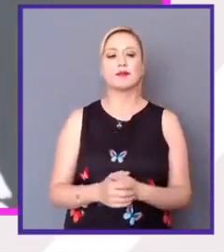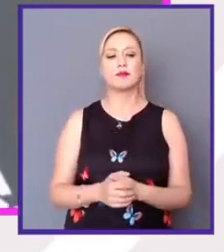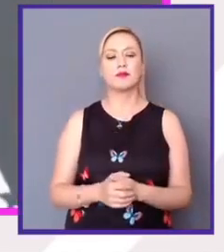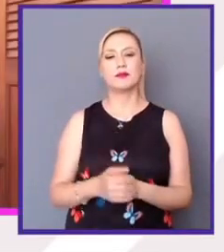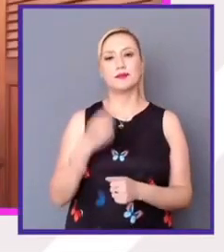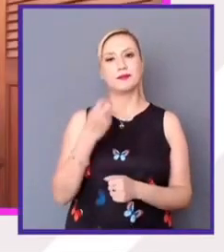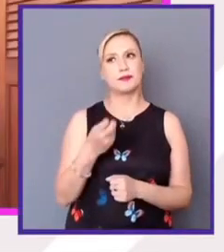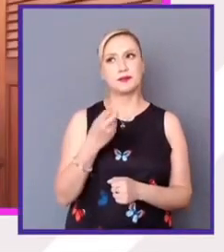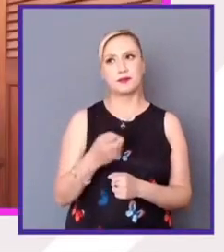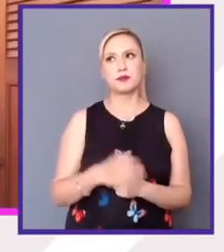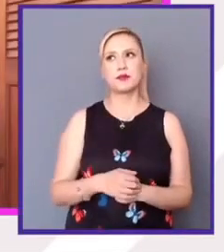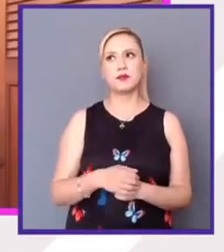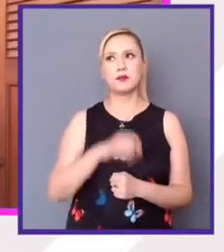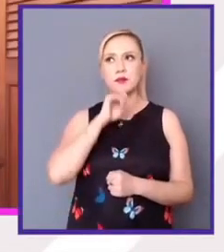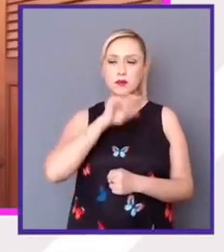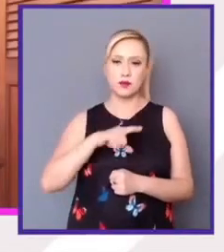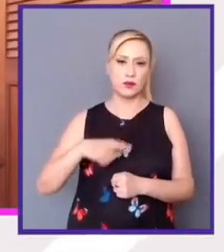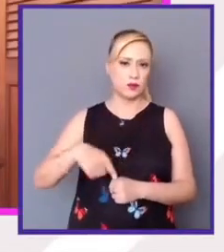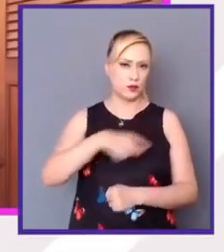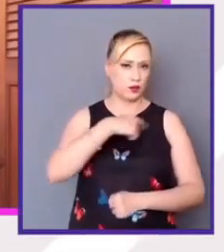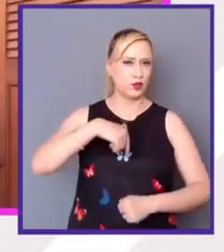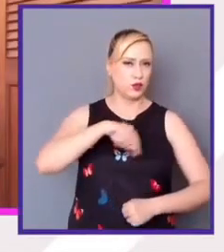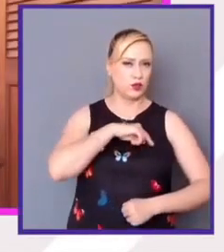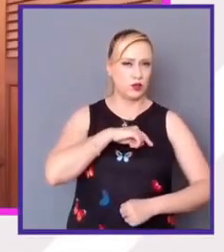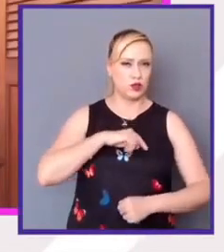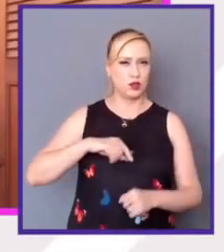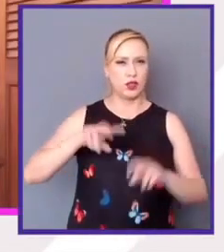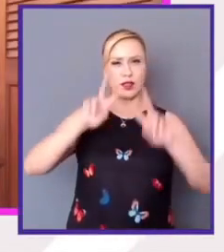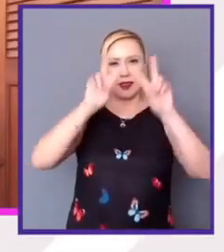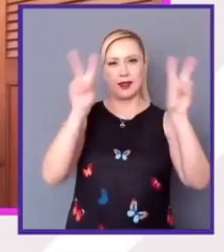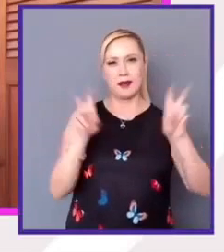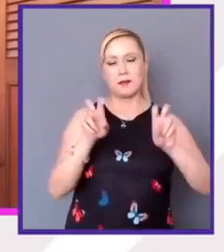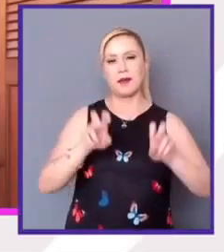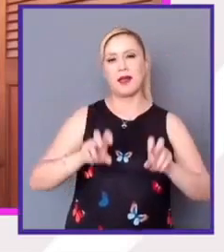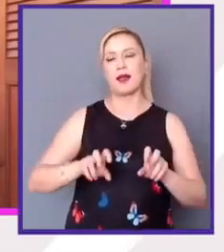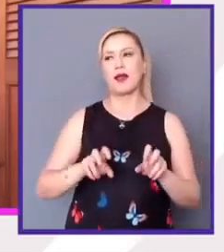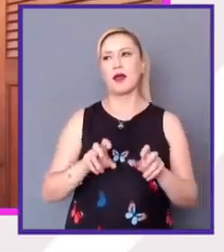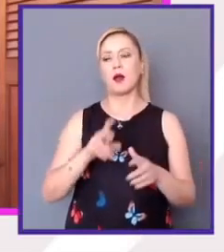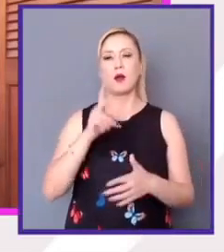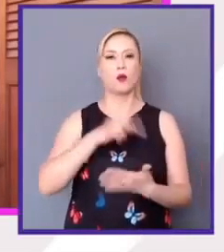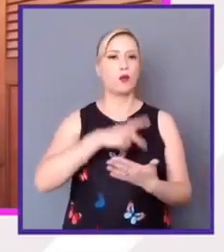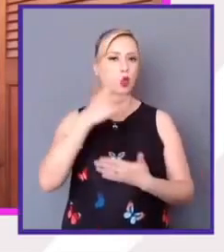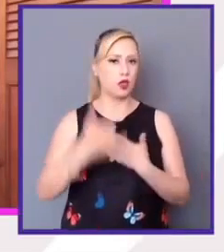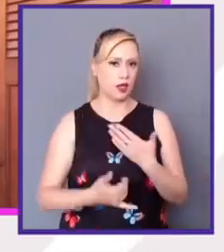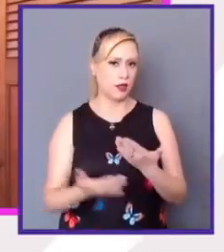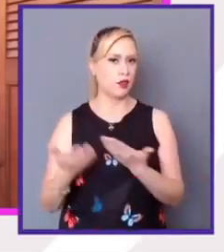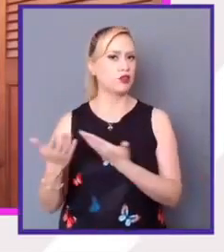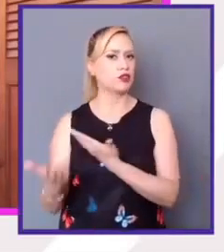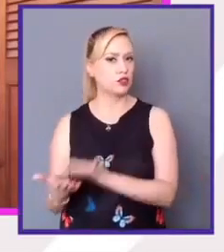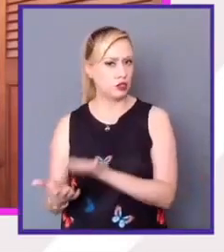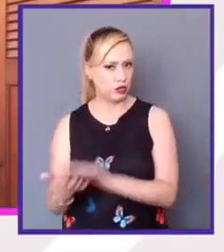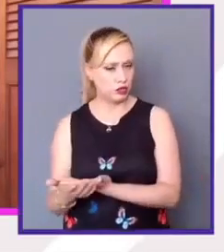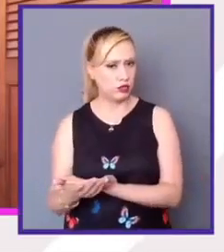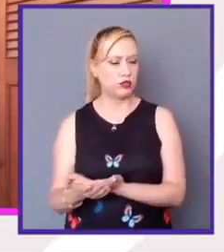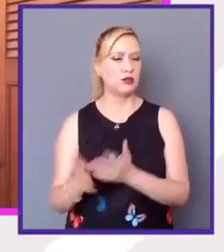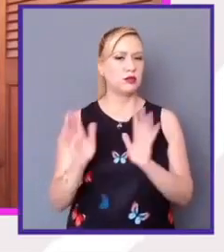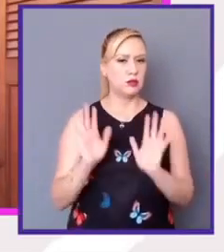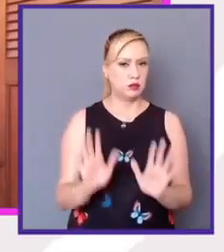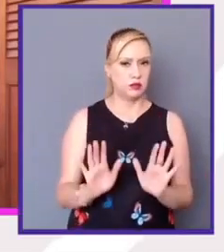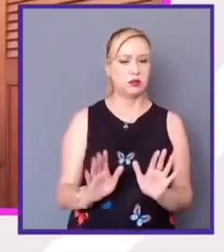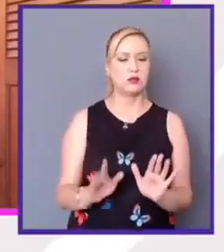Justo algo que también nosotros en el tema de políticas, Mau ya lo explicó muy bien. O sea, una cosa es, primero que nada, enunciar,